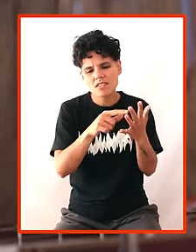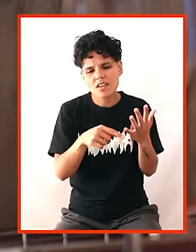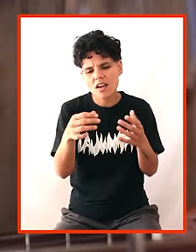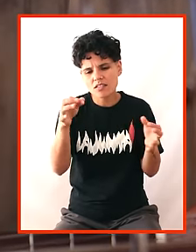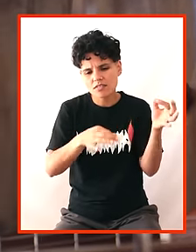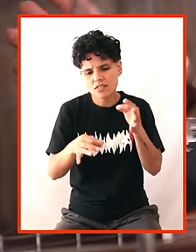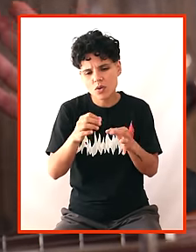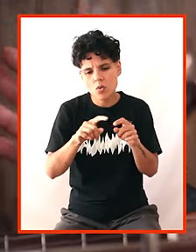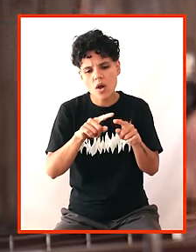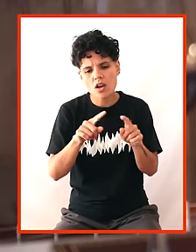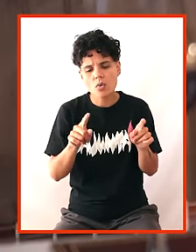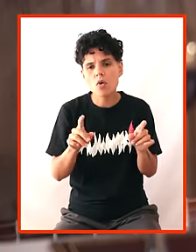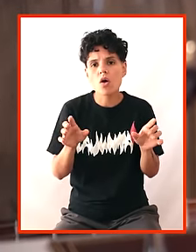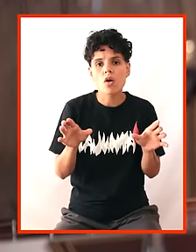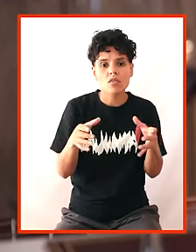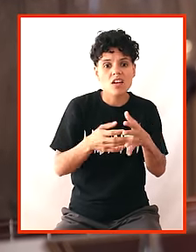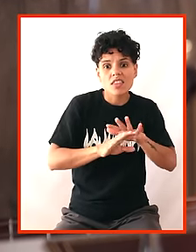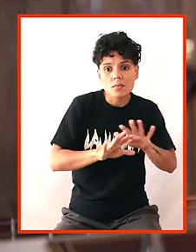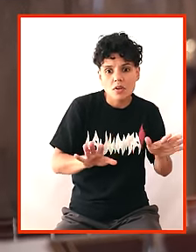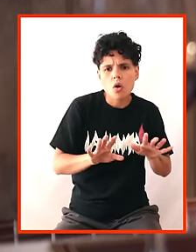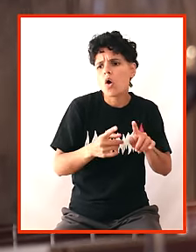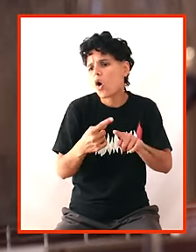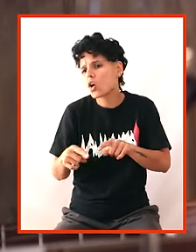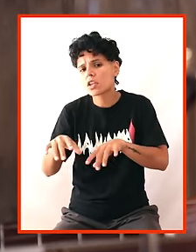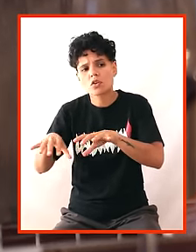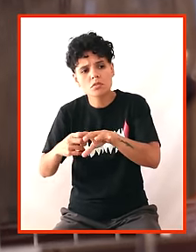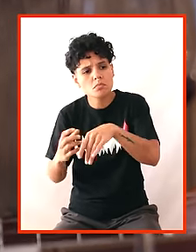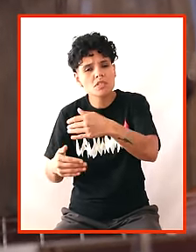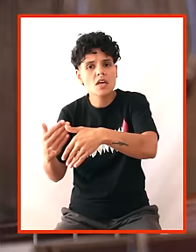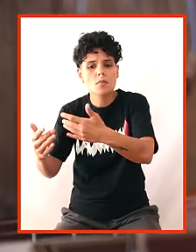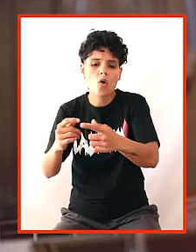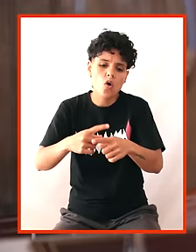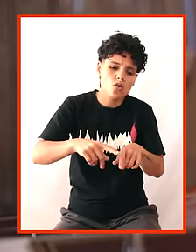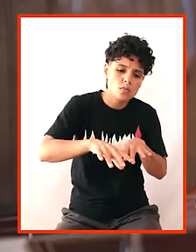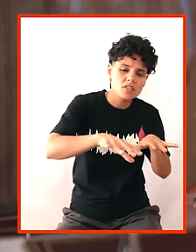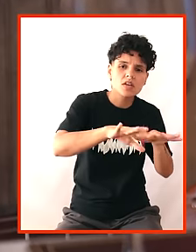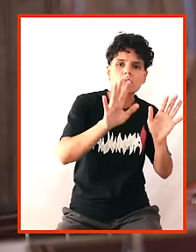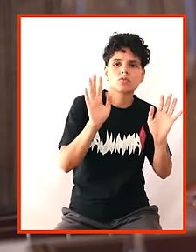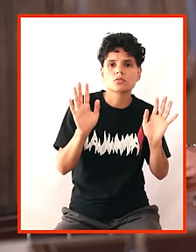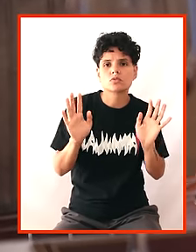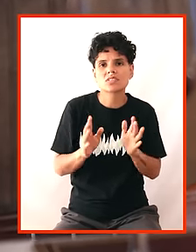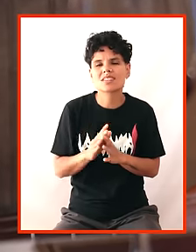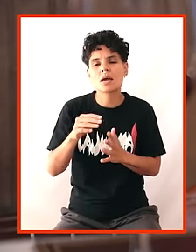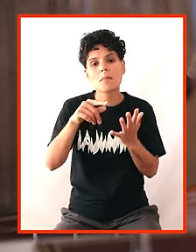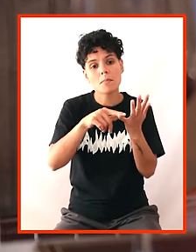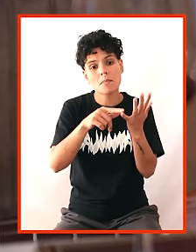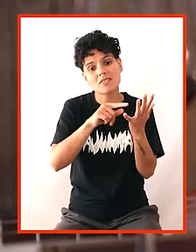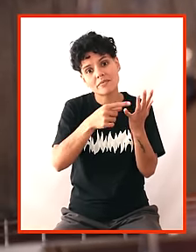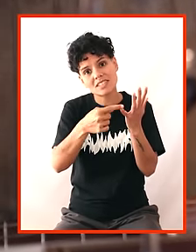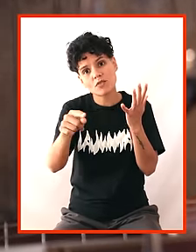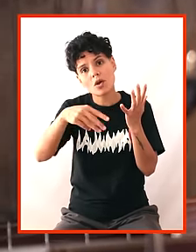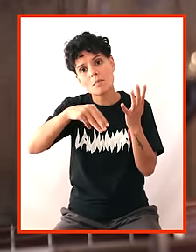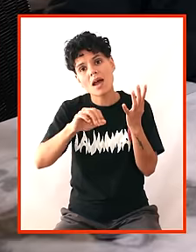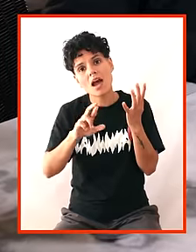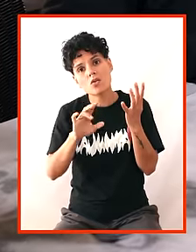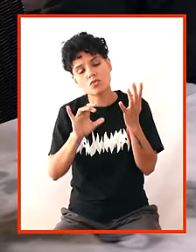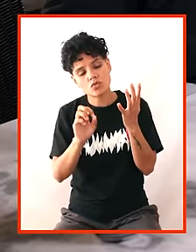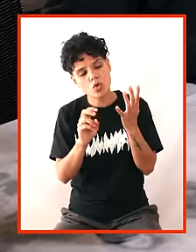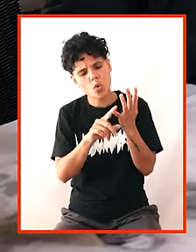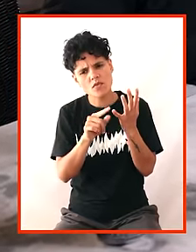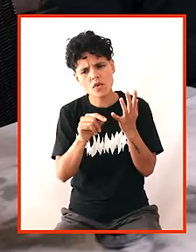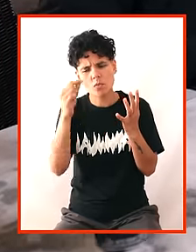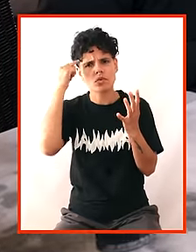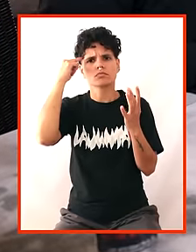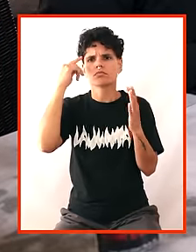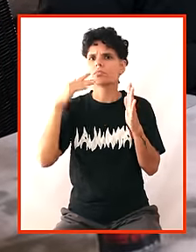que y terminó esto y empezamos otra cosa. Llegó un momento en que el Mauro, lo que pasó con el Mauro fue como un momento de paro, fue como, oh,